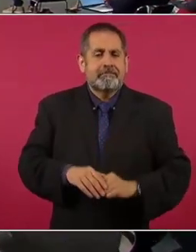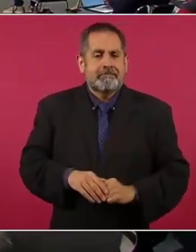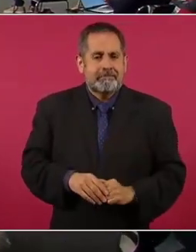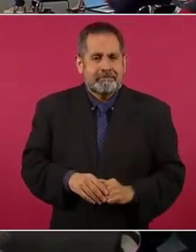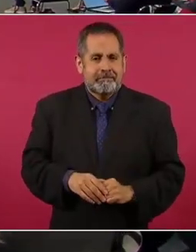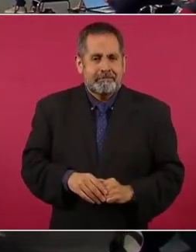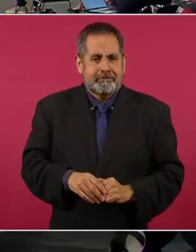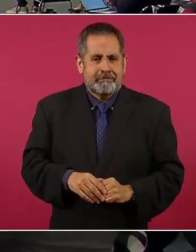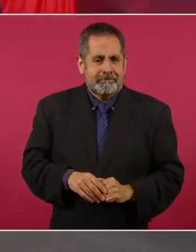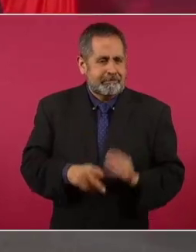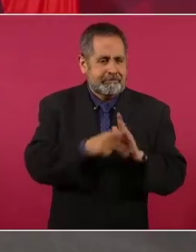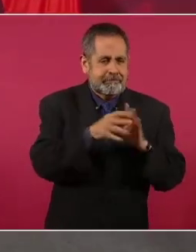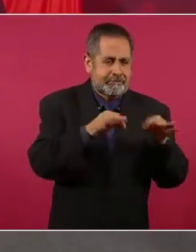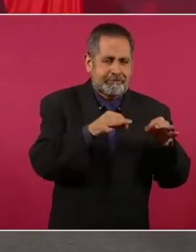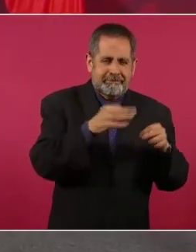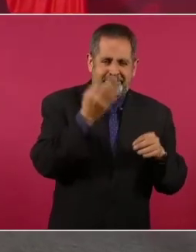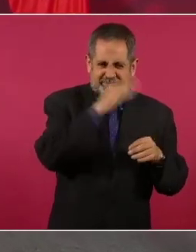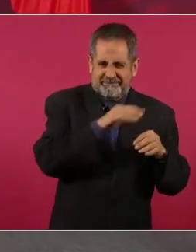un pasquín,